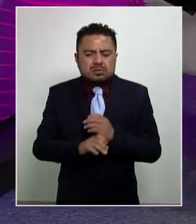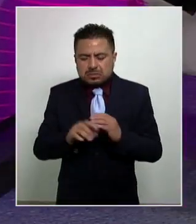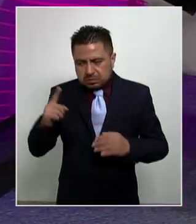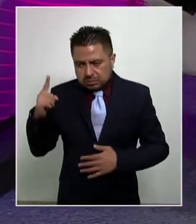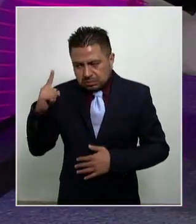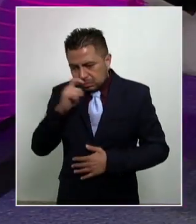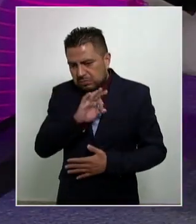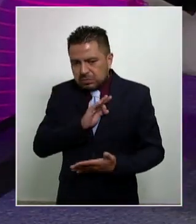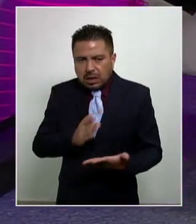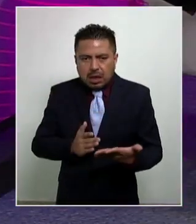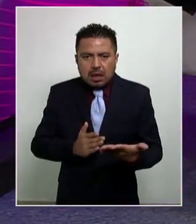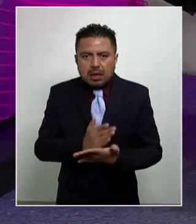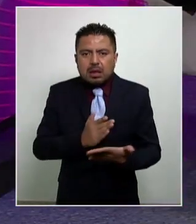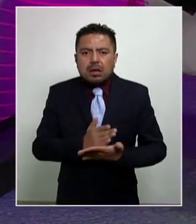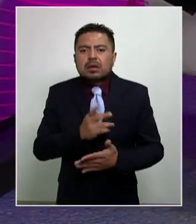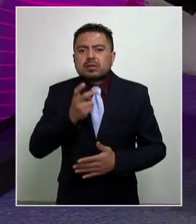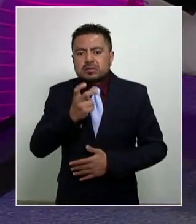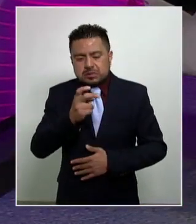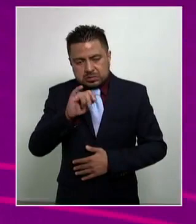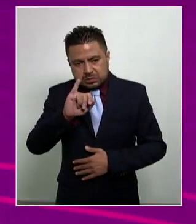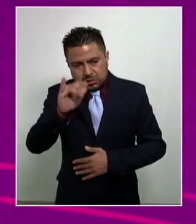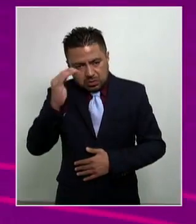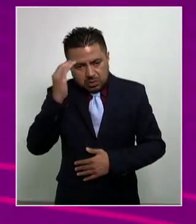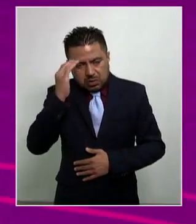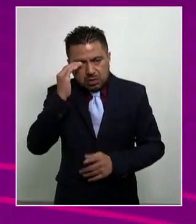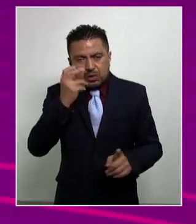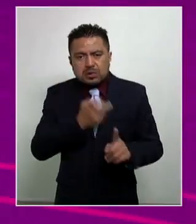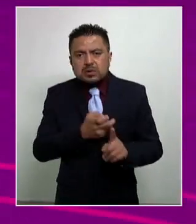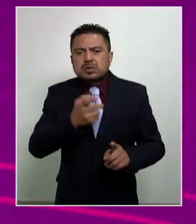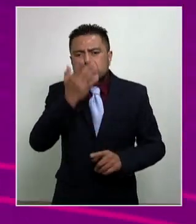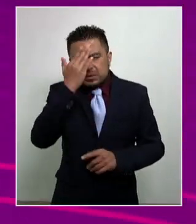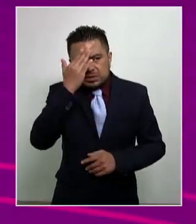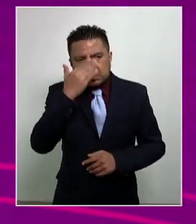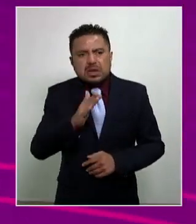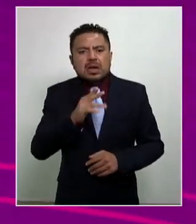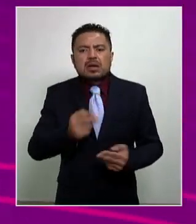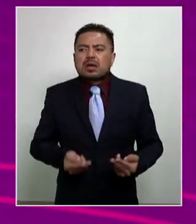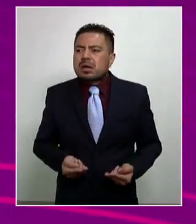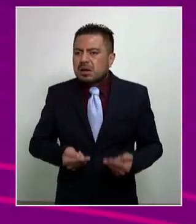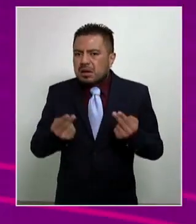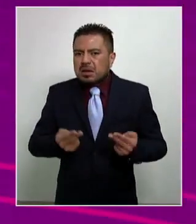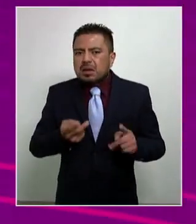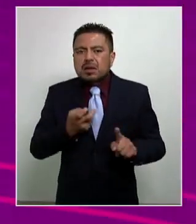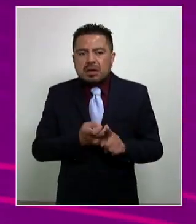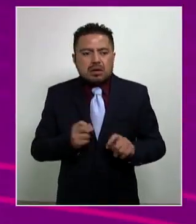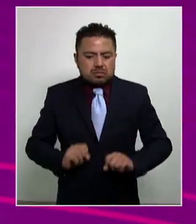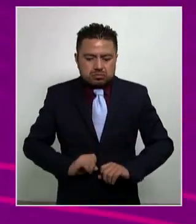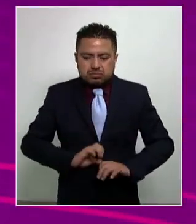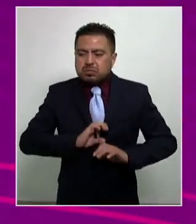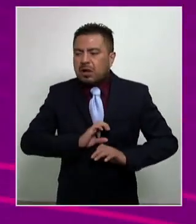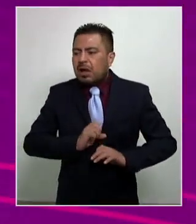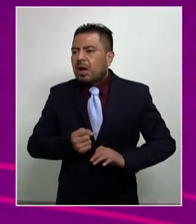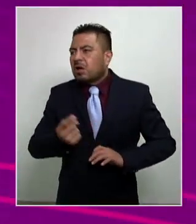Muy adversas, ¿no? Entonces, si conocemos eso, si sabemos que es un negocio que enriqueció a unos, empobreciendo